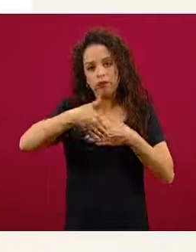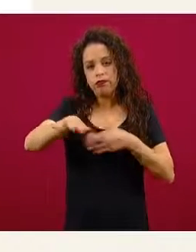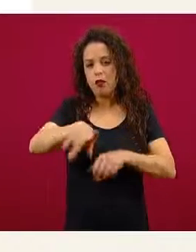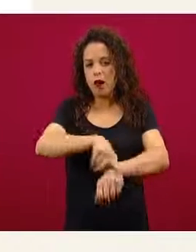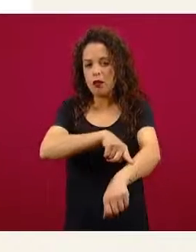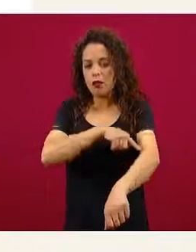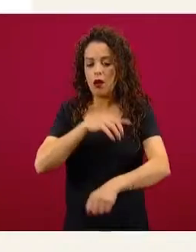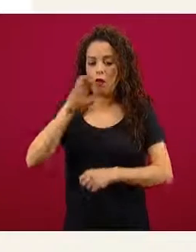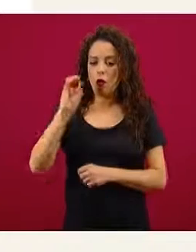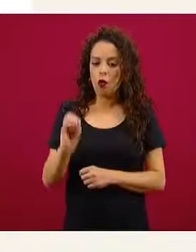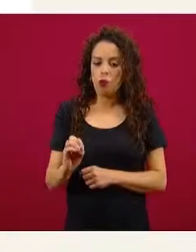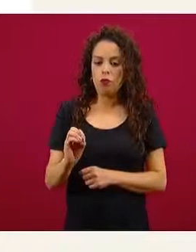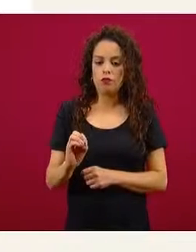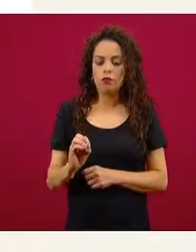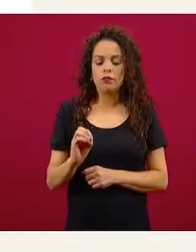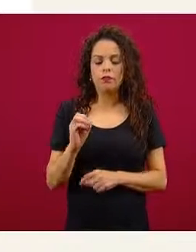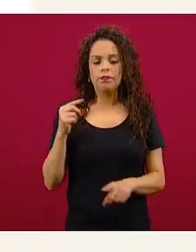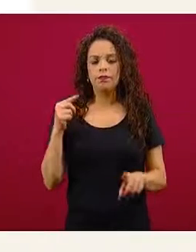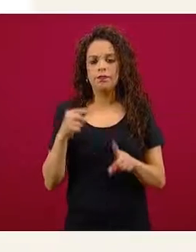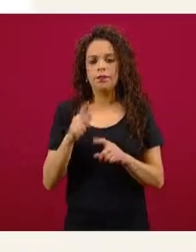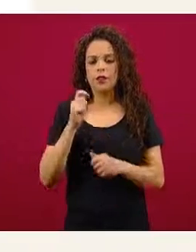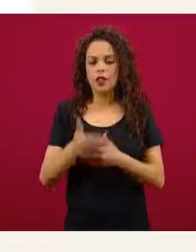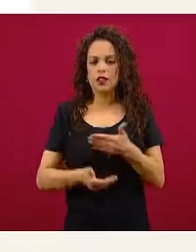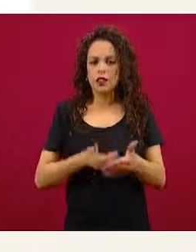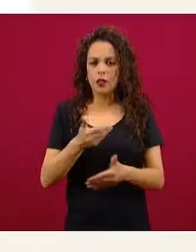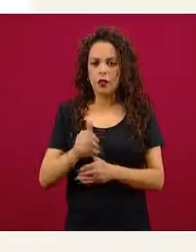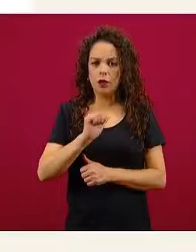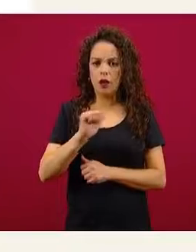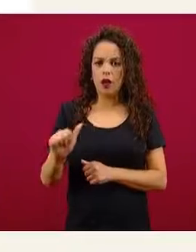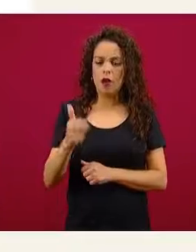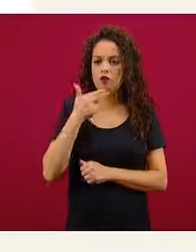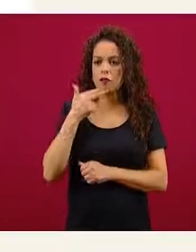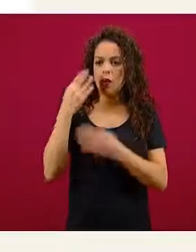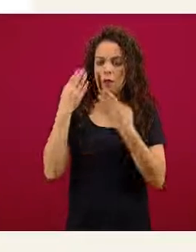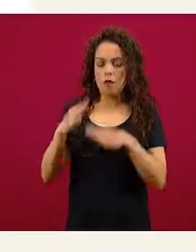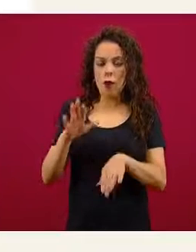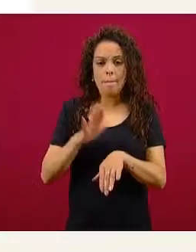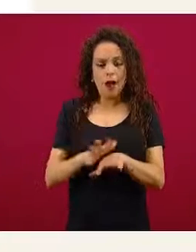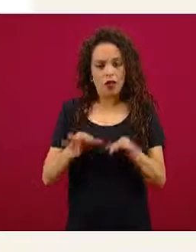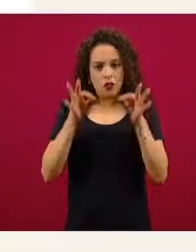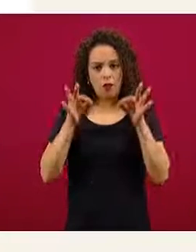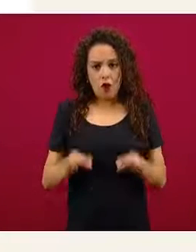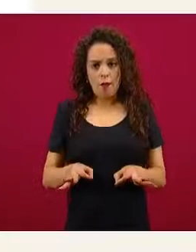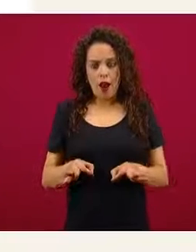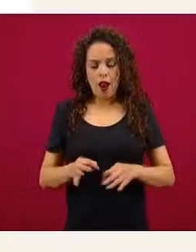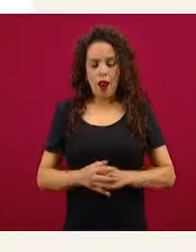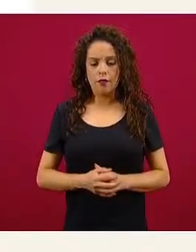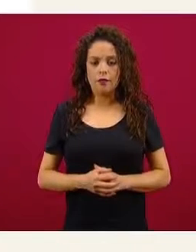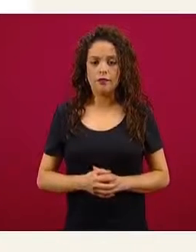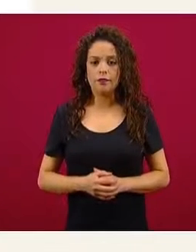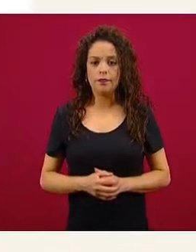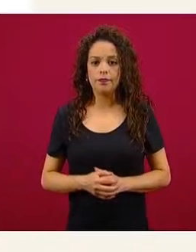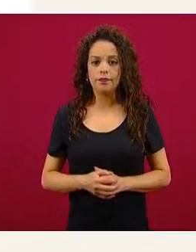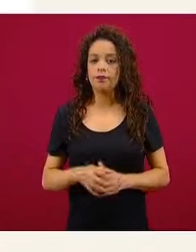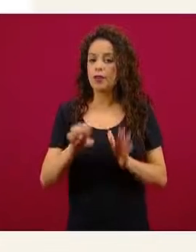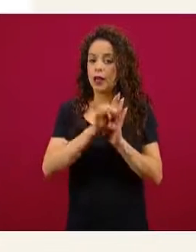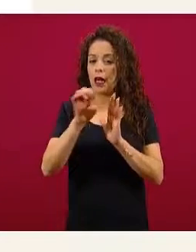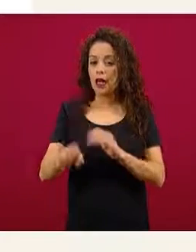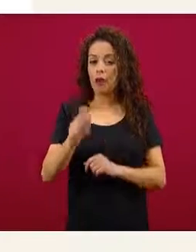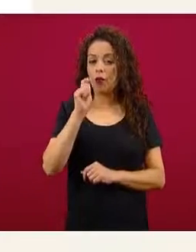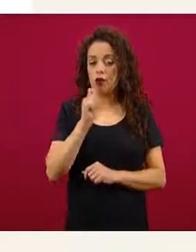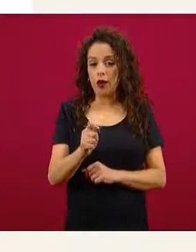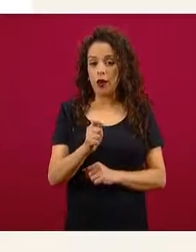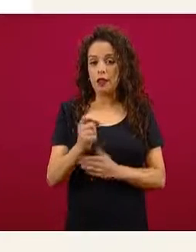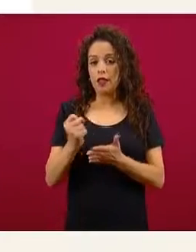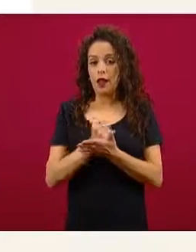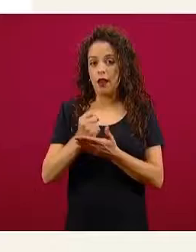o lo que son servicios financieros ya formales. Caso concreto, el crédito hipotecario sigue en